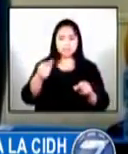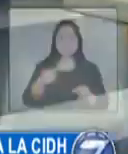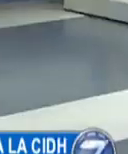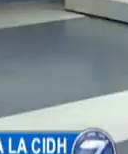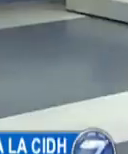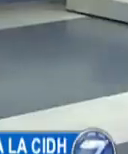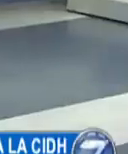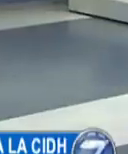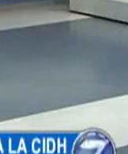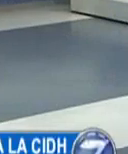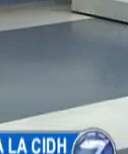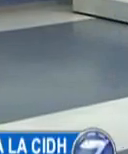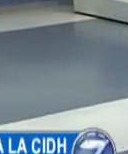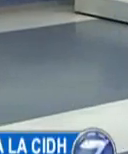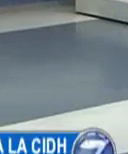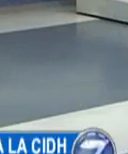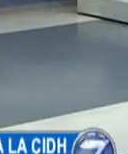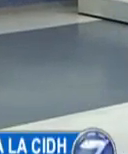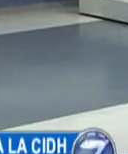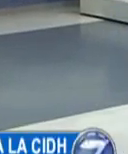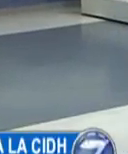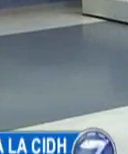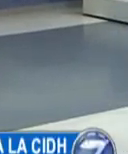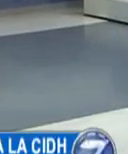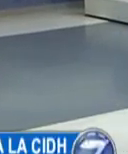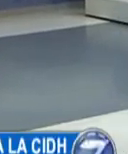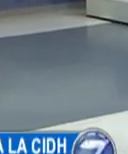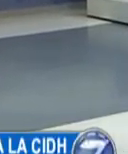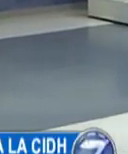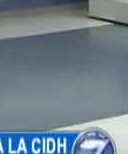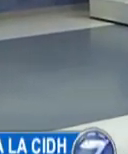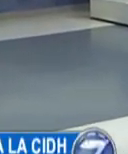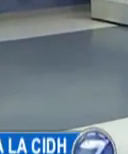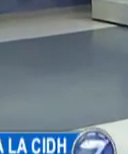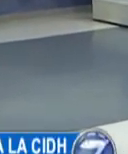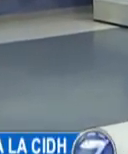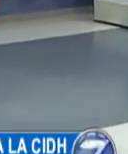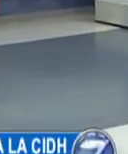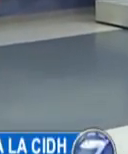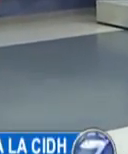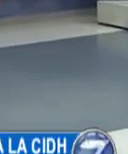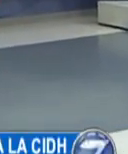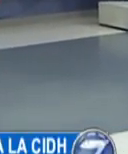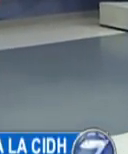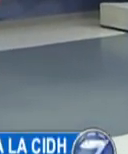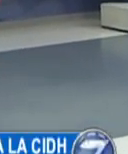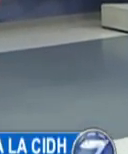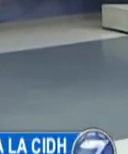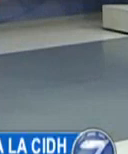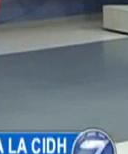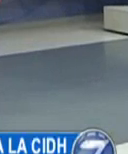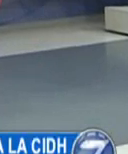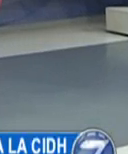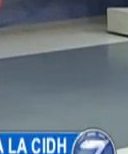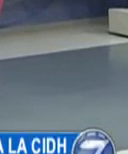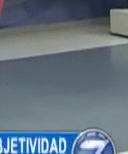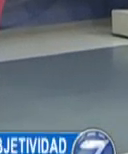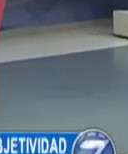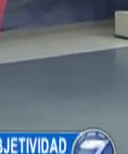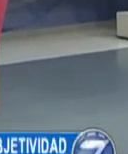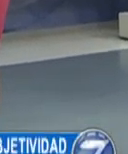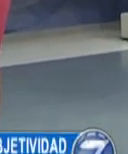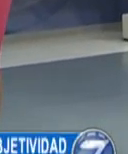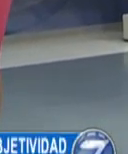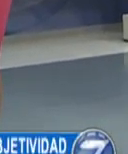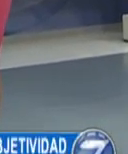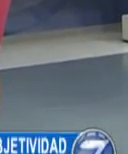Guatemala. El mandatario guatemalteco también hizo un llamado a la Corte Interamericana de Derechos Humanos a reconocer y respetar la